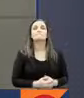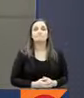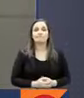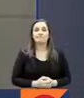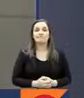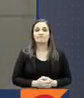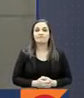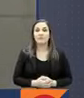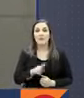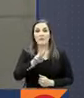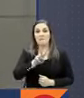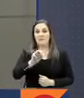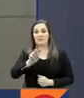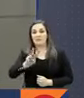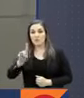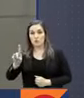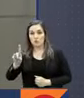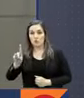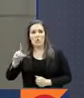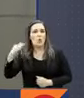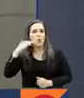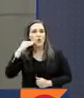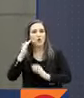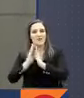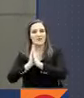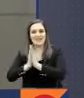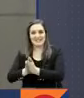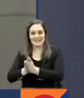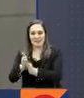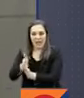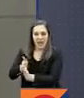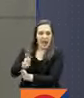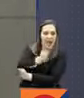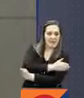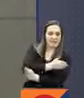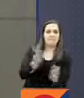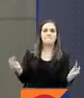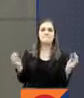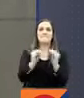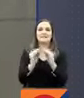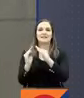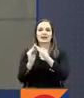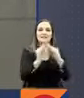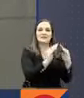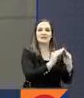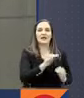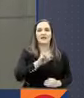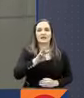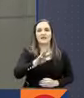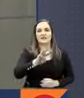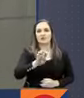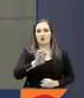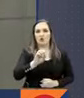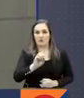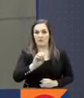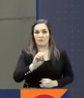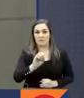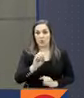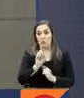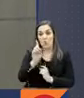año 2021 vamos a entregar 390 viviendas y a más tardar en julio del